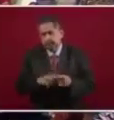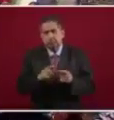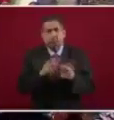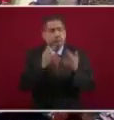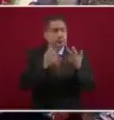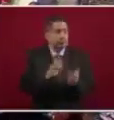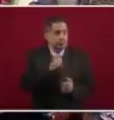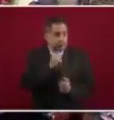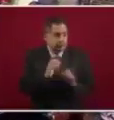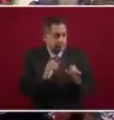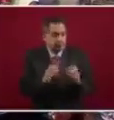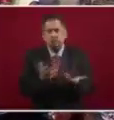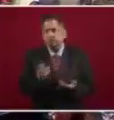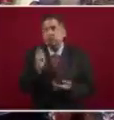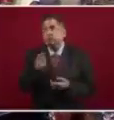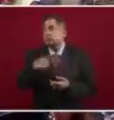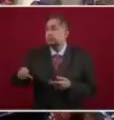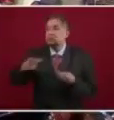significa trabajo,